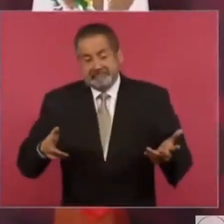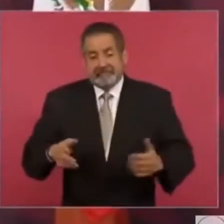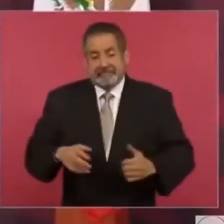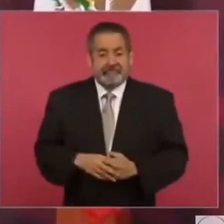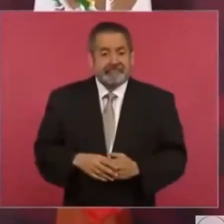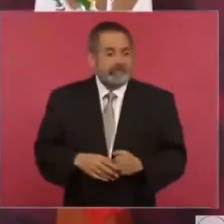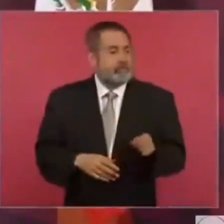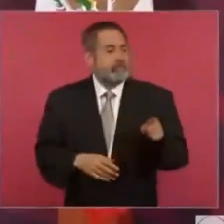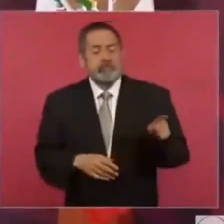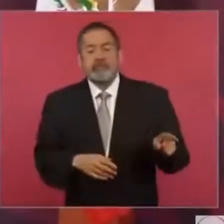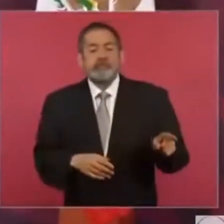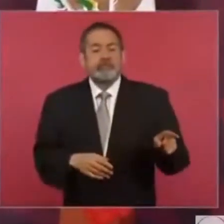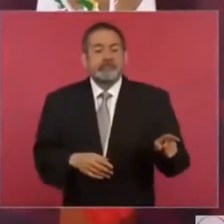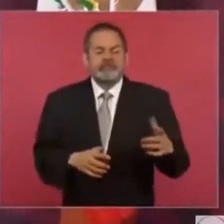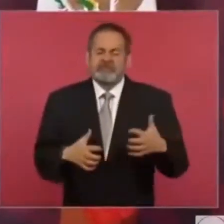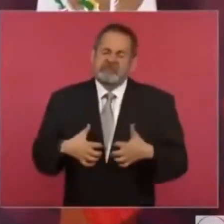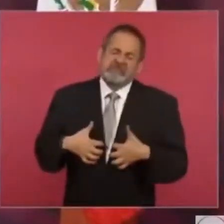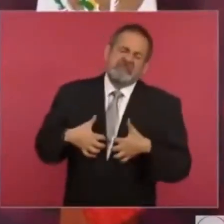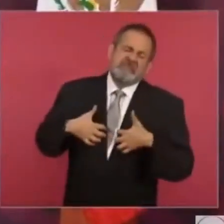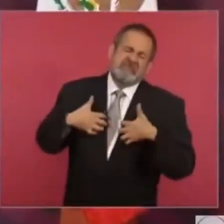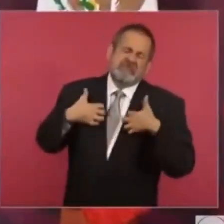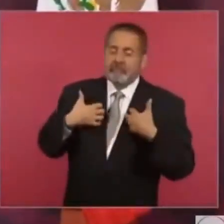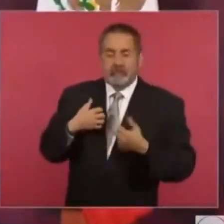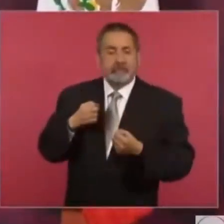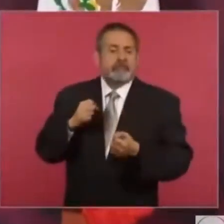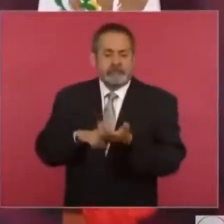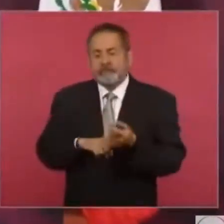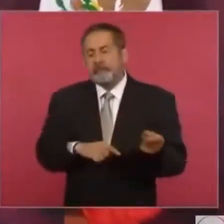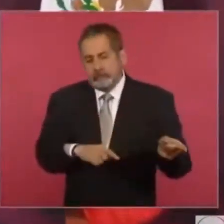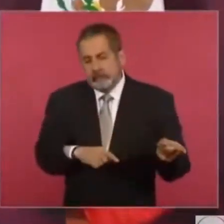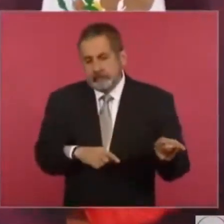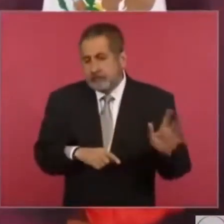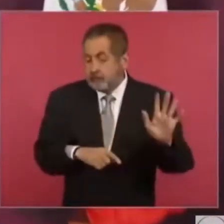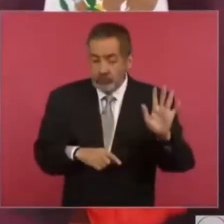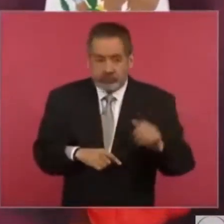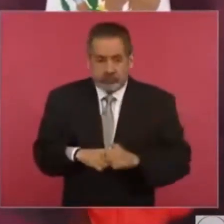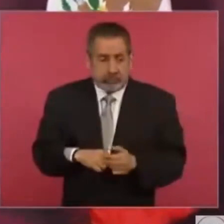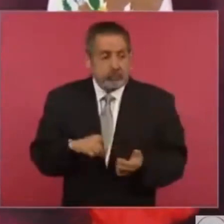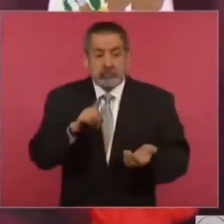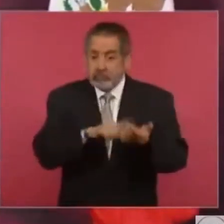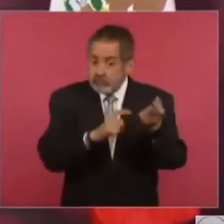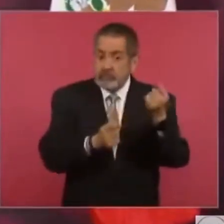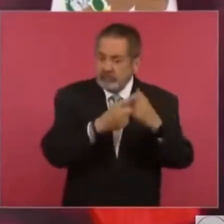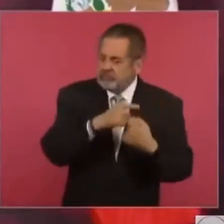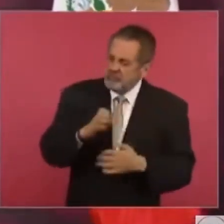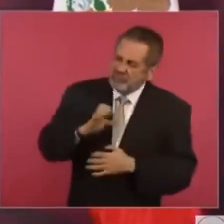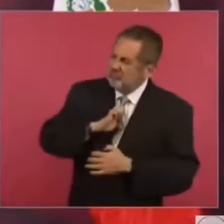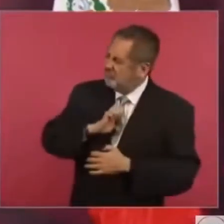y de mucho coraje, y algunos odio.